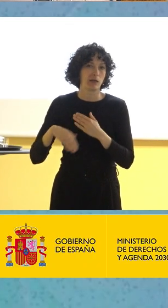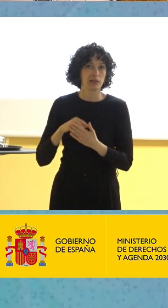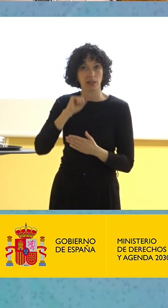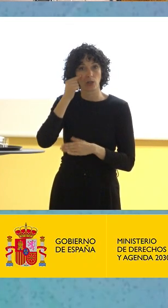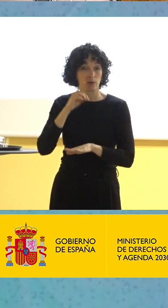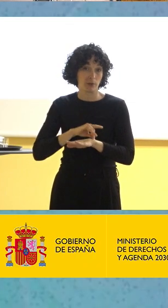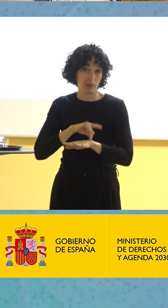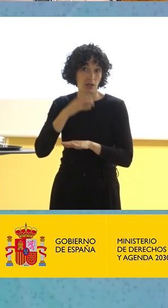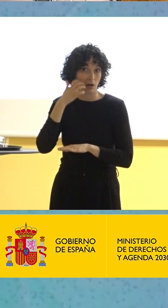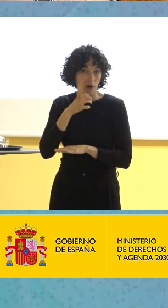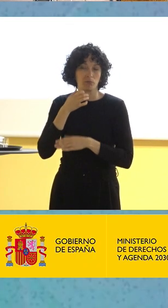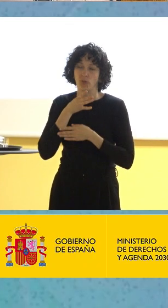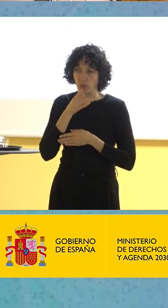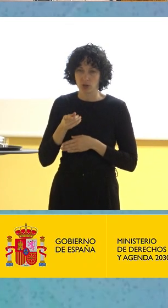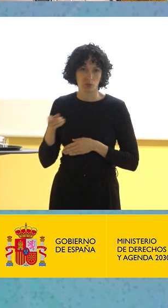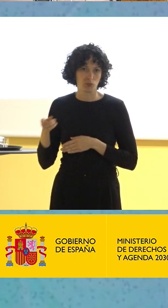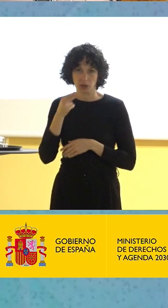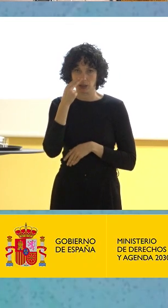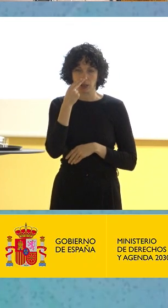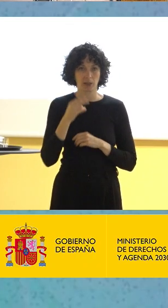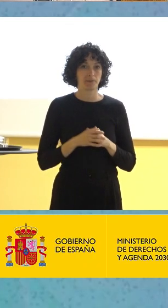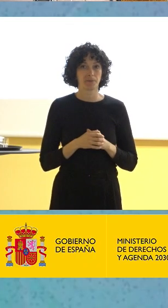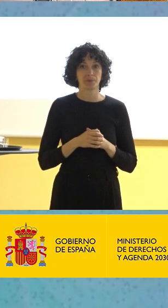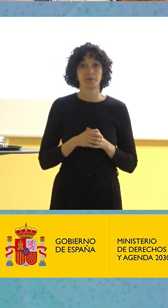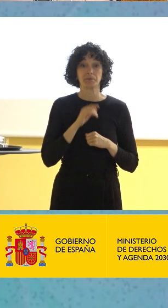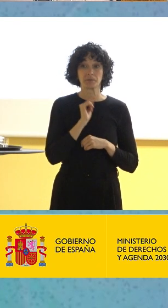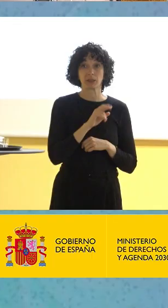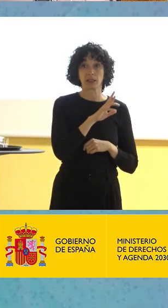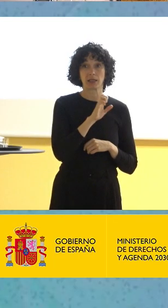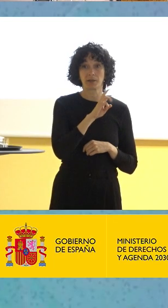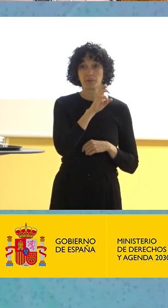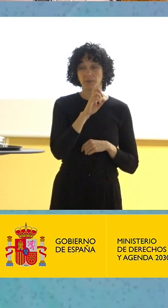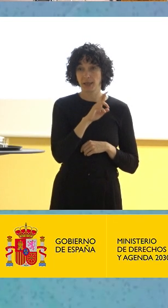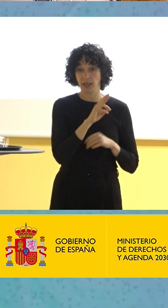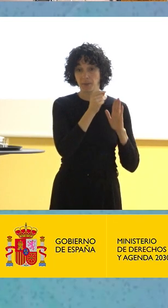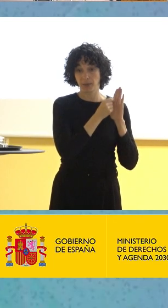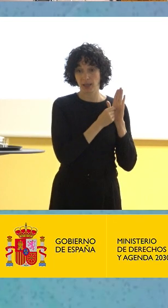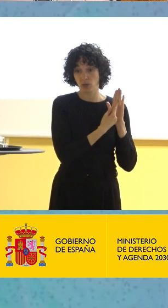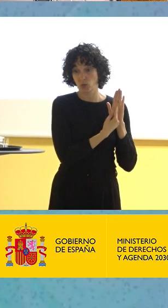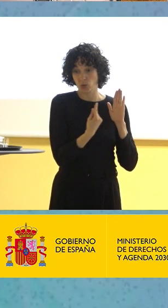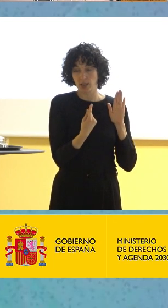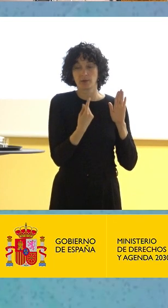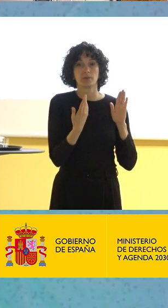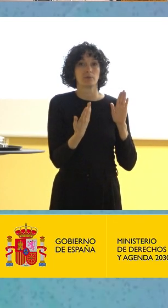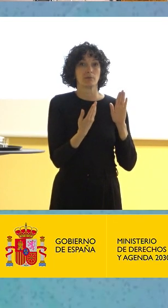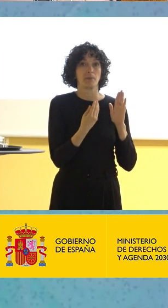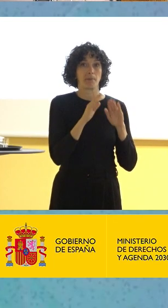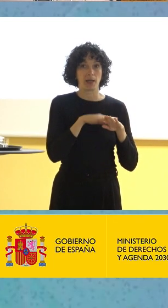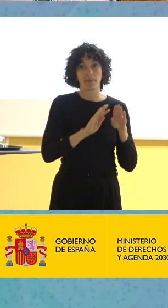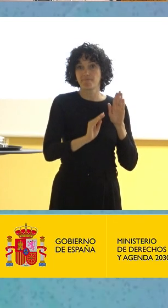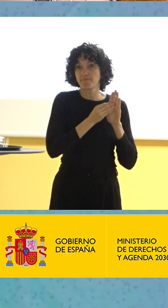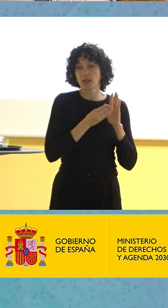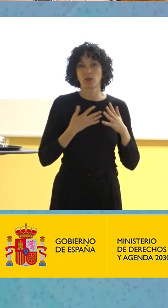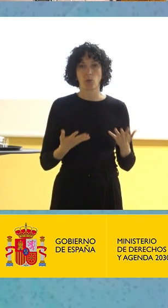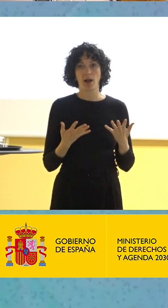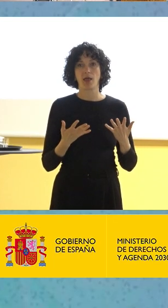raras. Y en el REPER, pues una de las medidas sería que aplicase un mayor